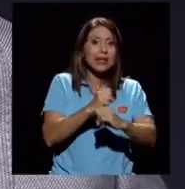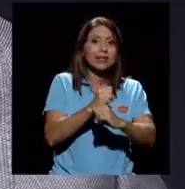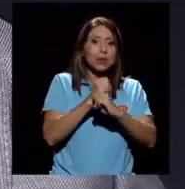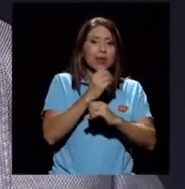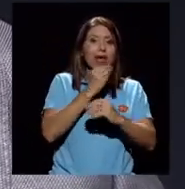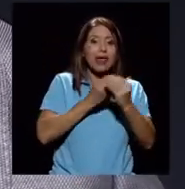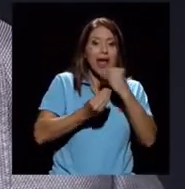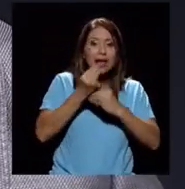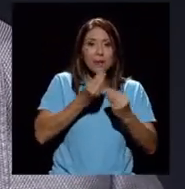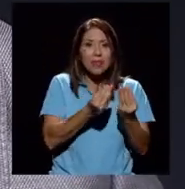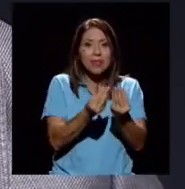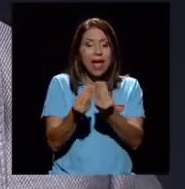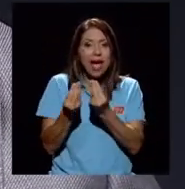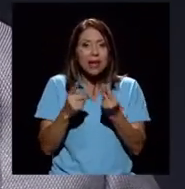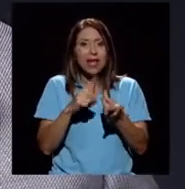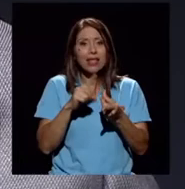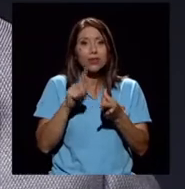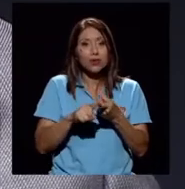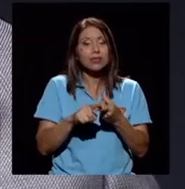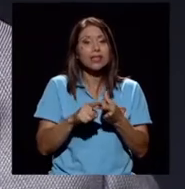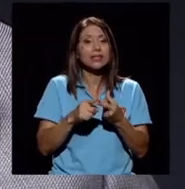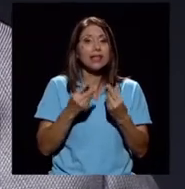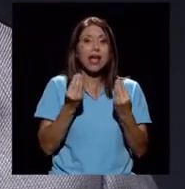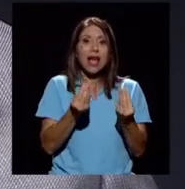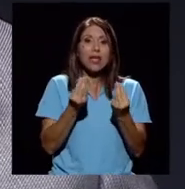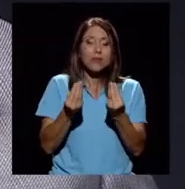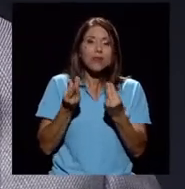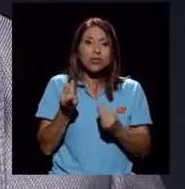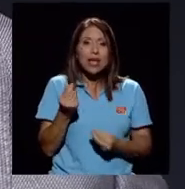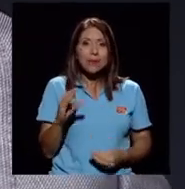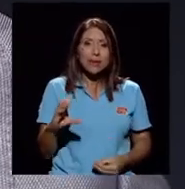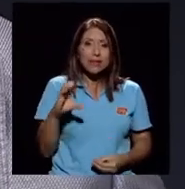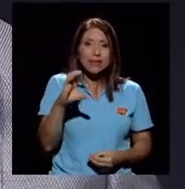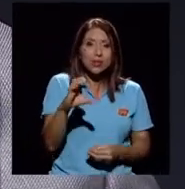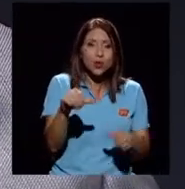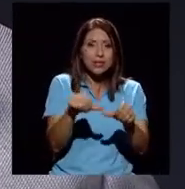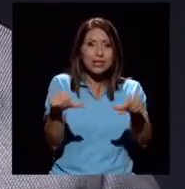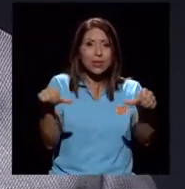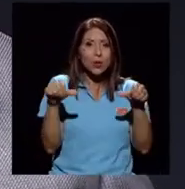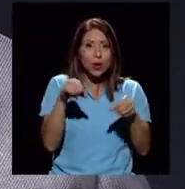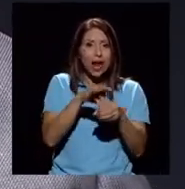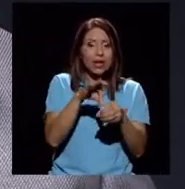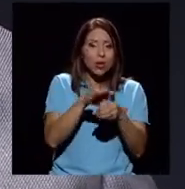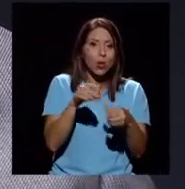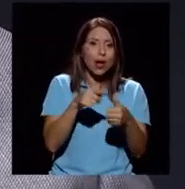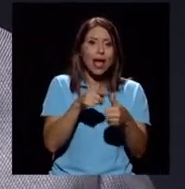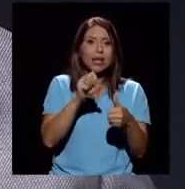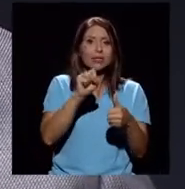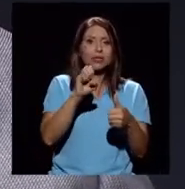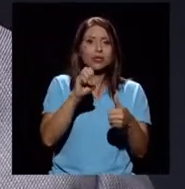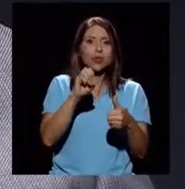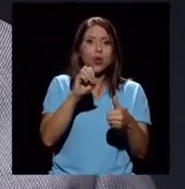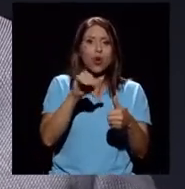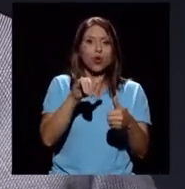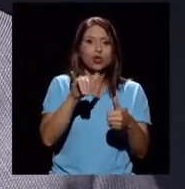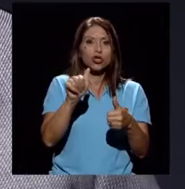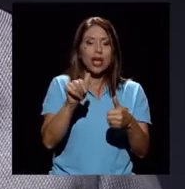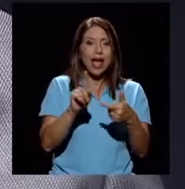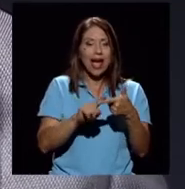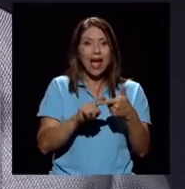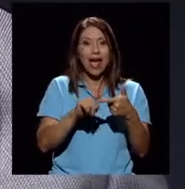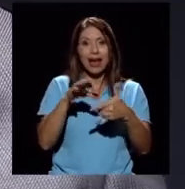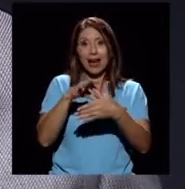entonces han hecho inversiones en el sector agrícola en soya inclusive hasta en